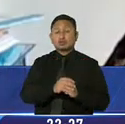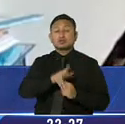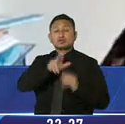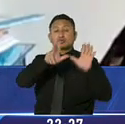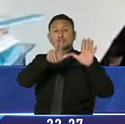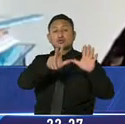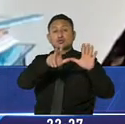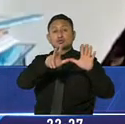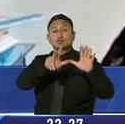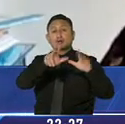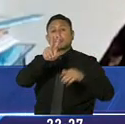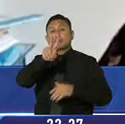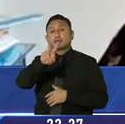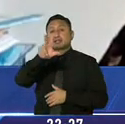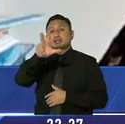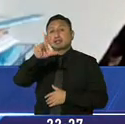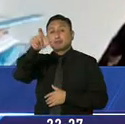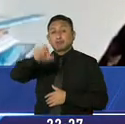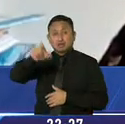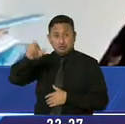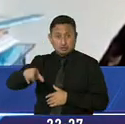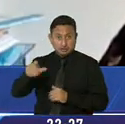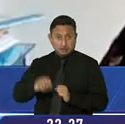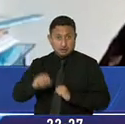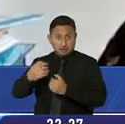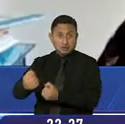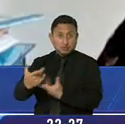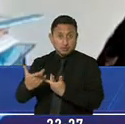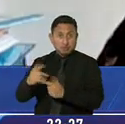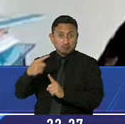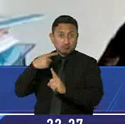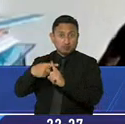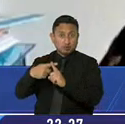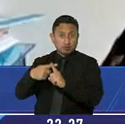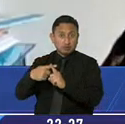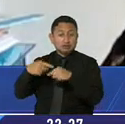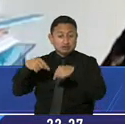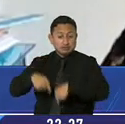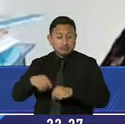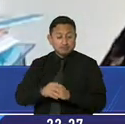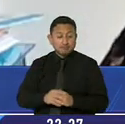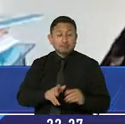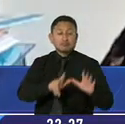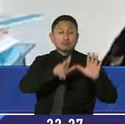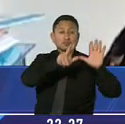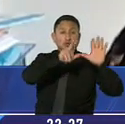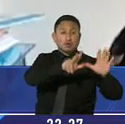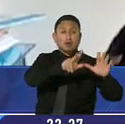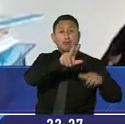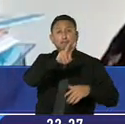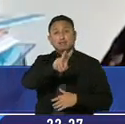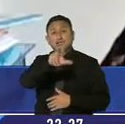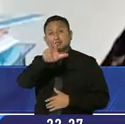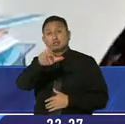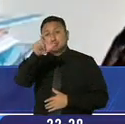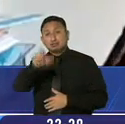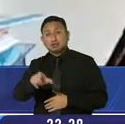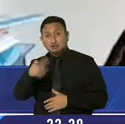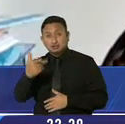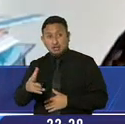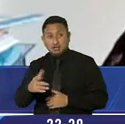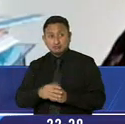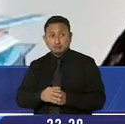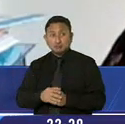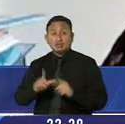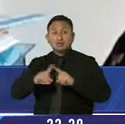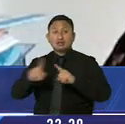con un informe positivo. Es decir, 823 personas ya deberían estar repartidas en los jueces